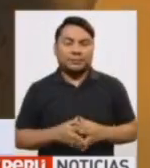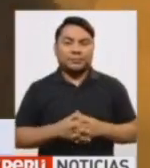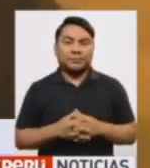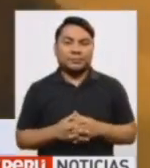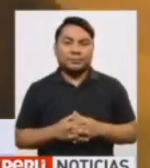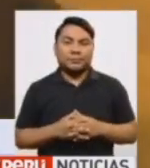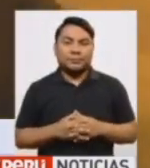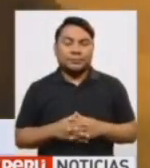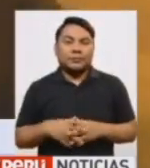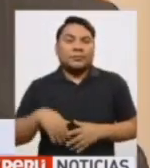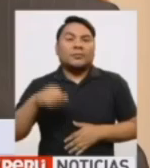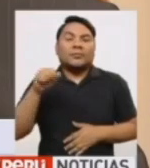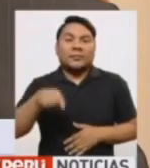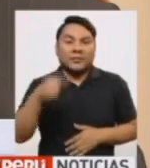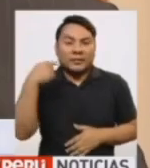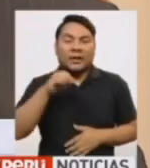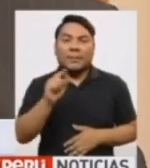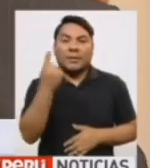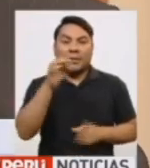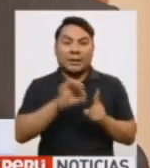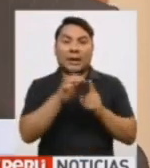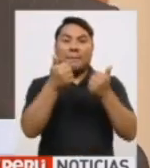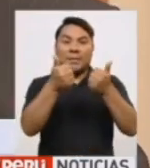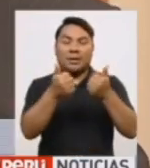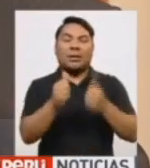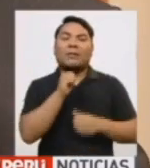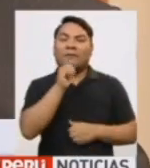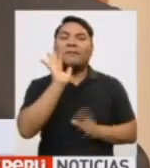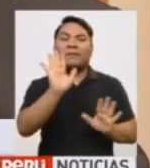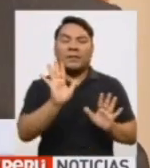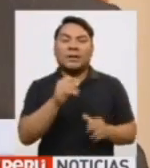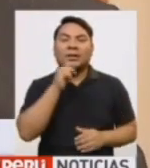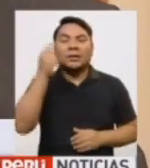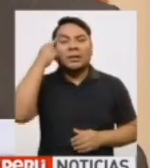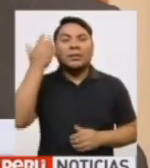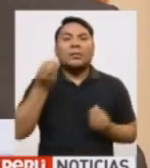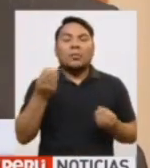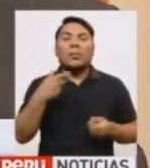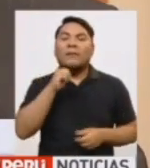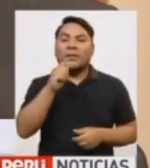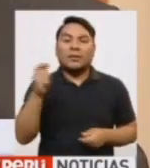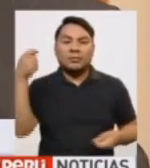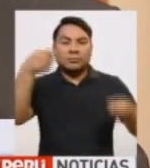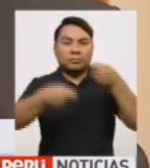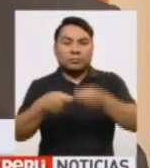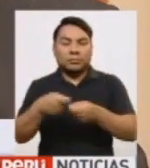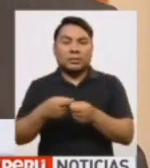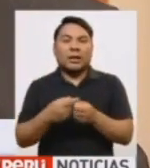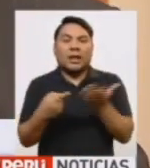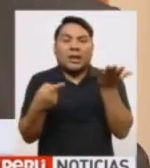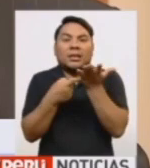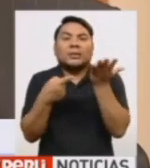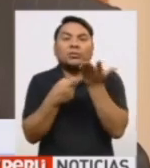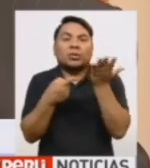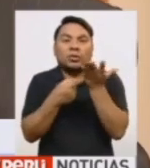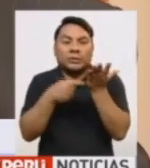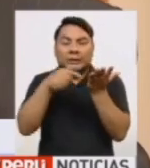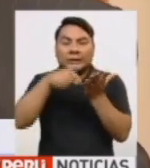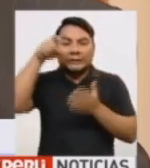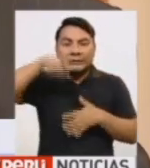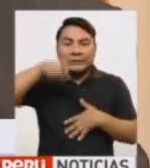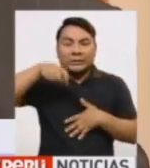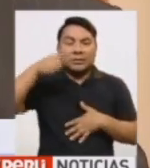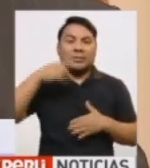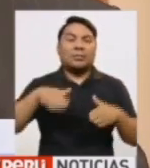tiene éxito si es que no se implementan los medios tecnológicos necesarios